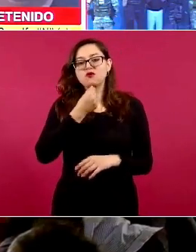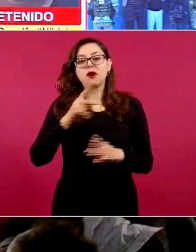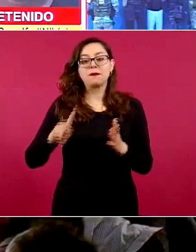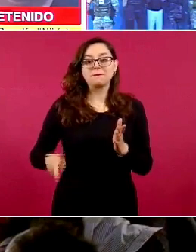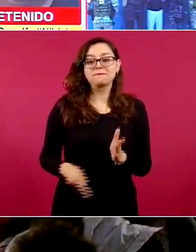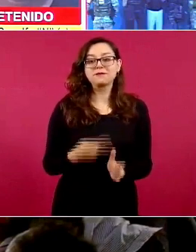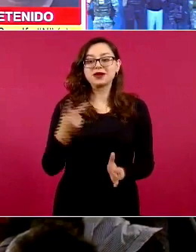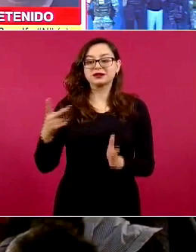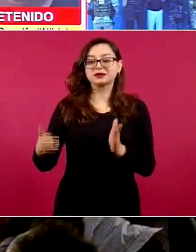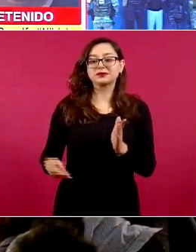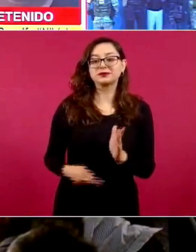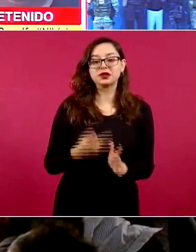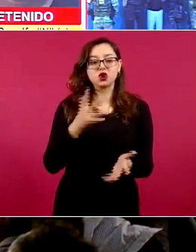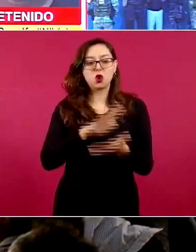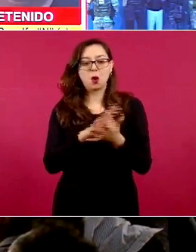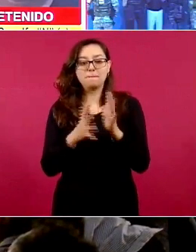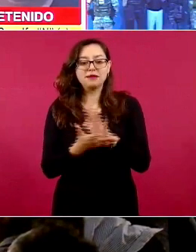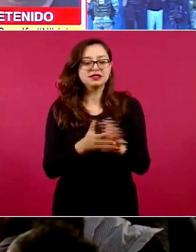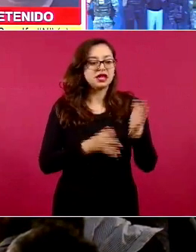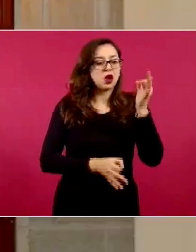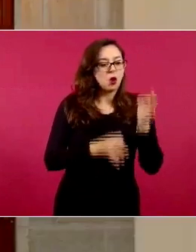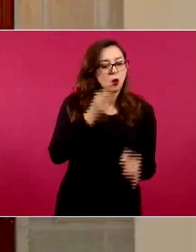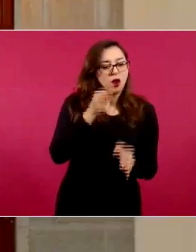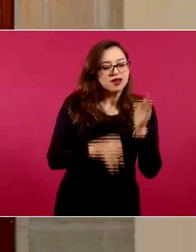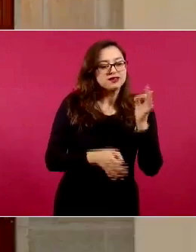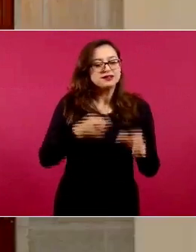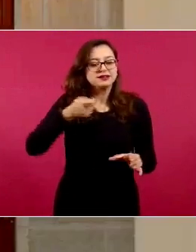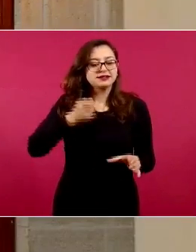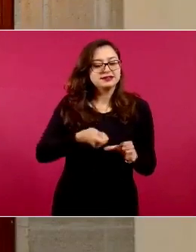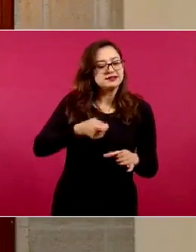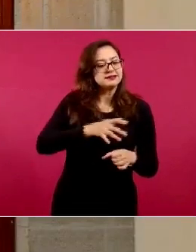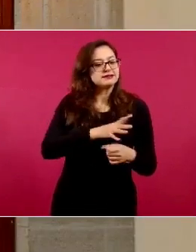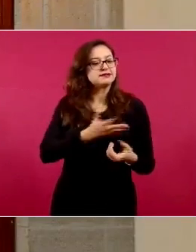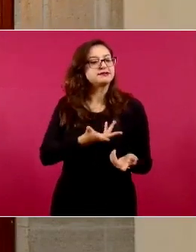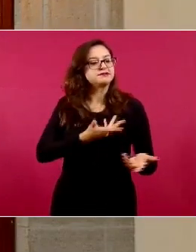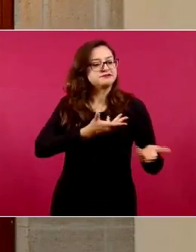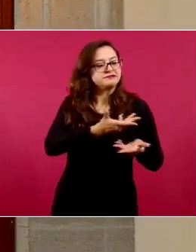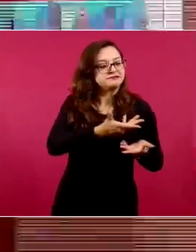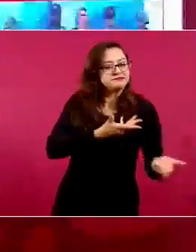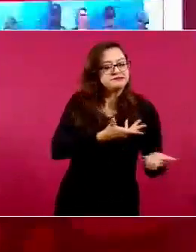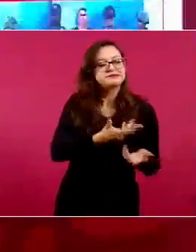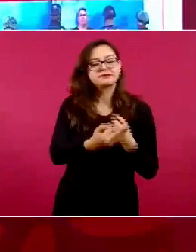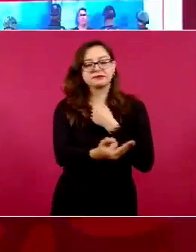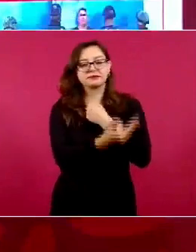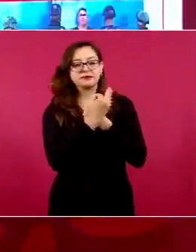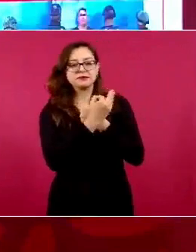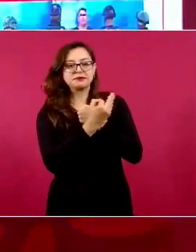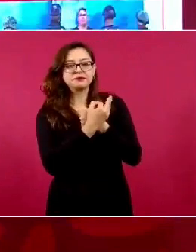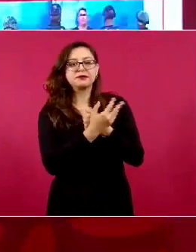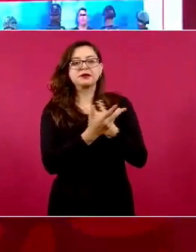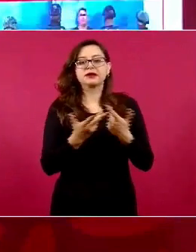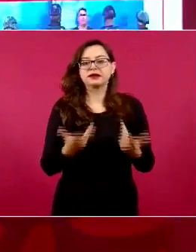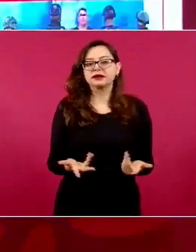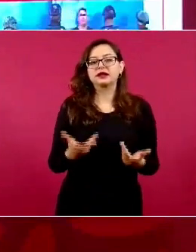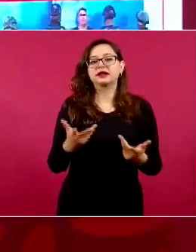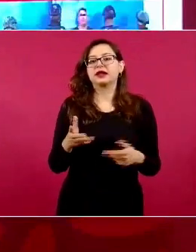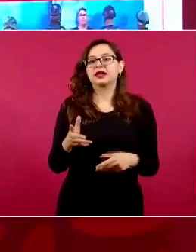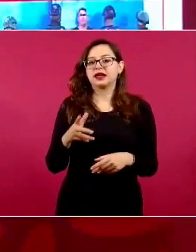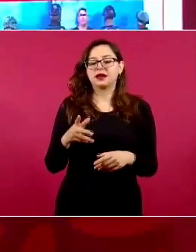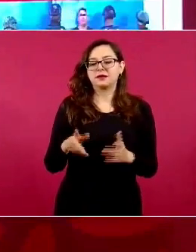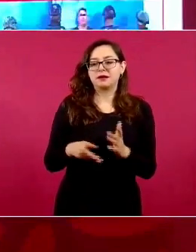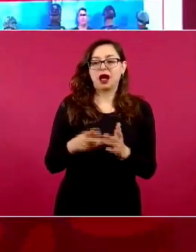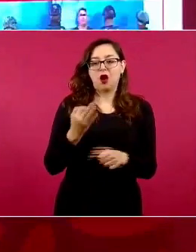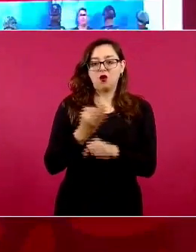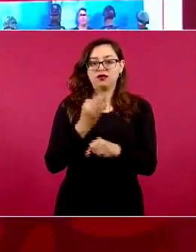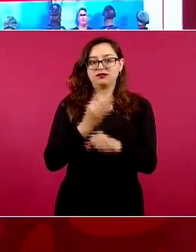a juzgadores para tratar de presionar beneficios indebidos y pedir traslado. Él está en un centro de